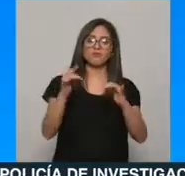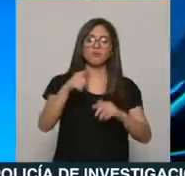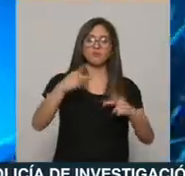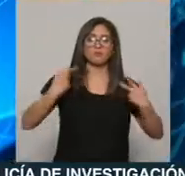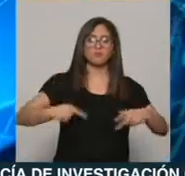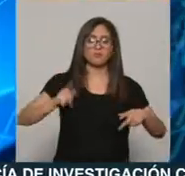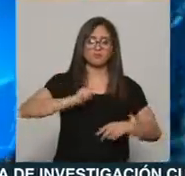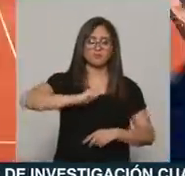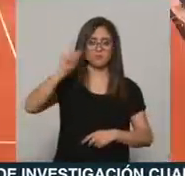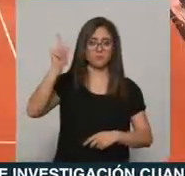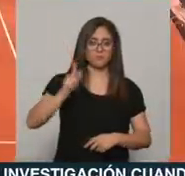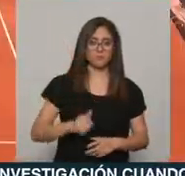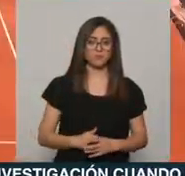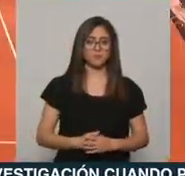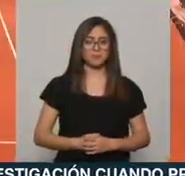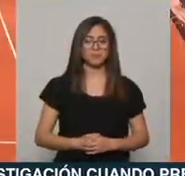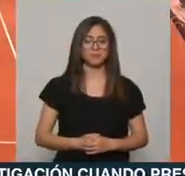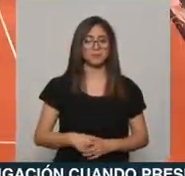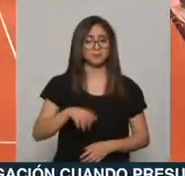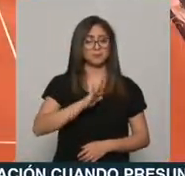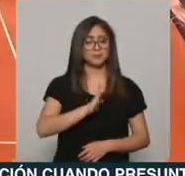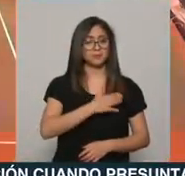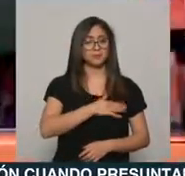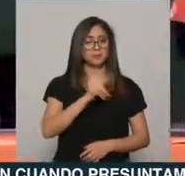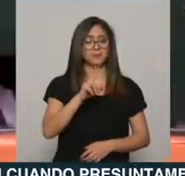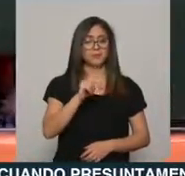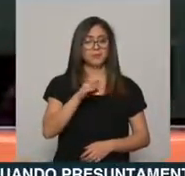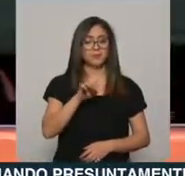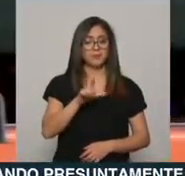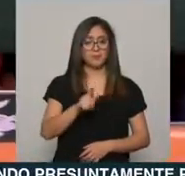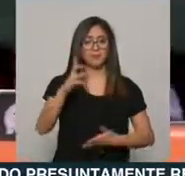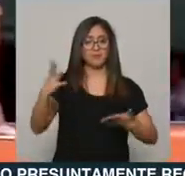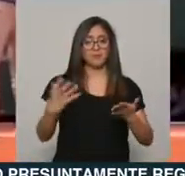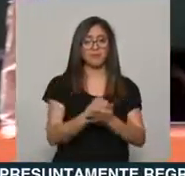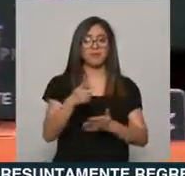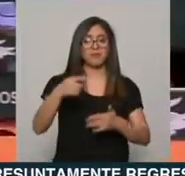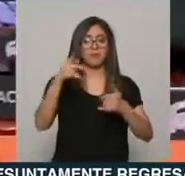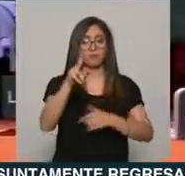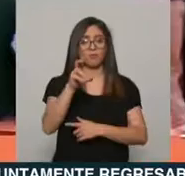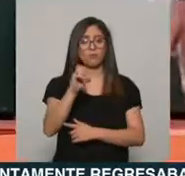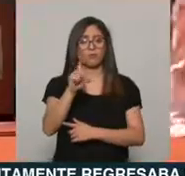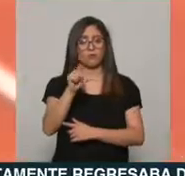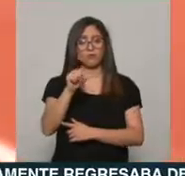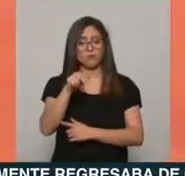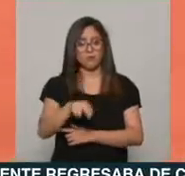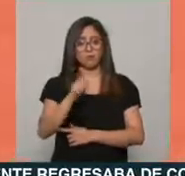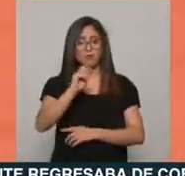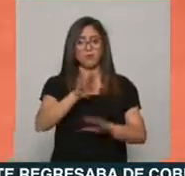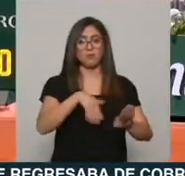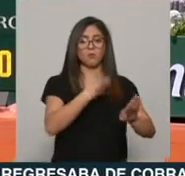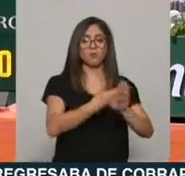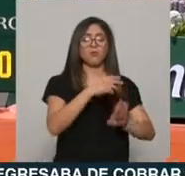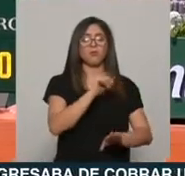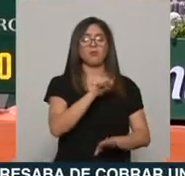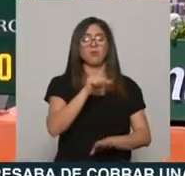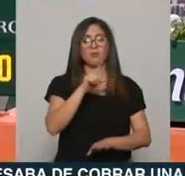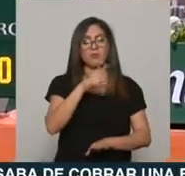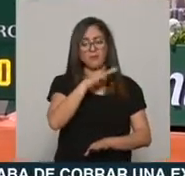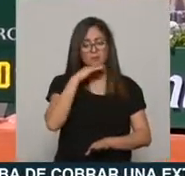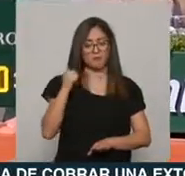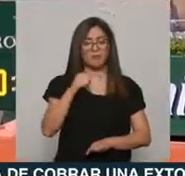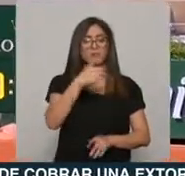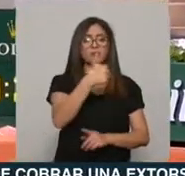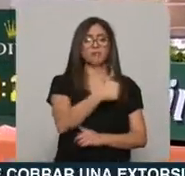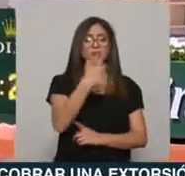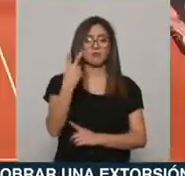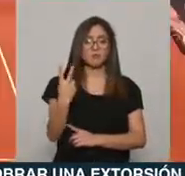especialidad. El español Rafael Nadal debutó con triunfo en el torneo de Roland Garros ante el alemán Yannick Hanfmann por parciales de